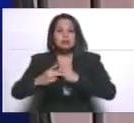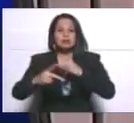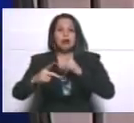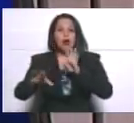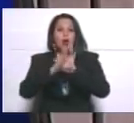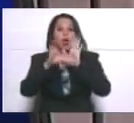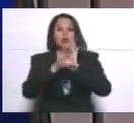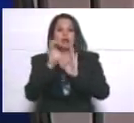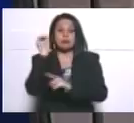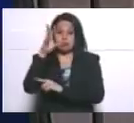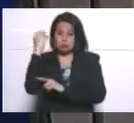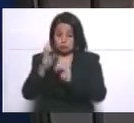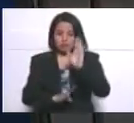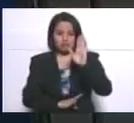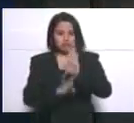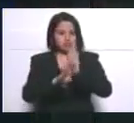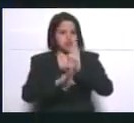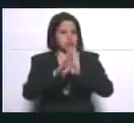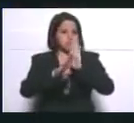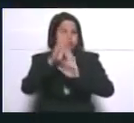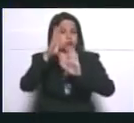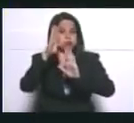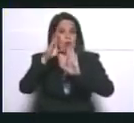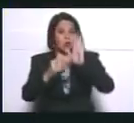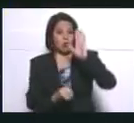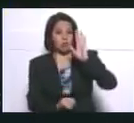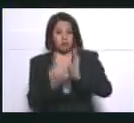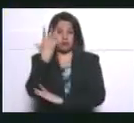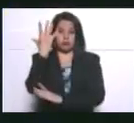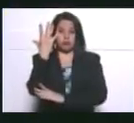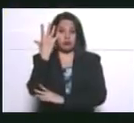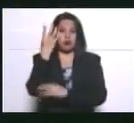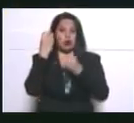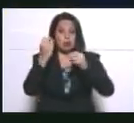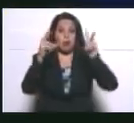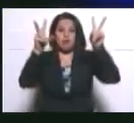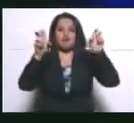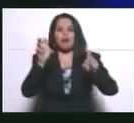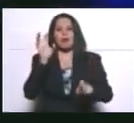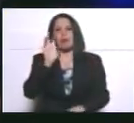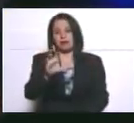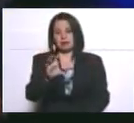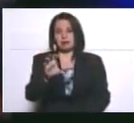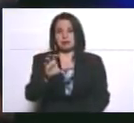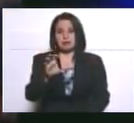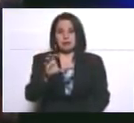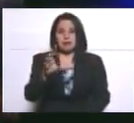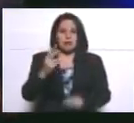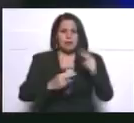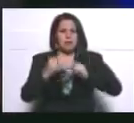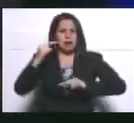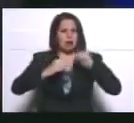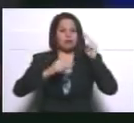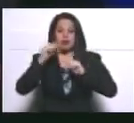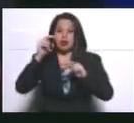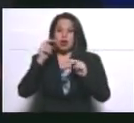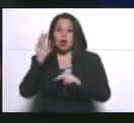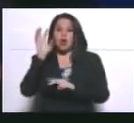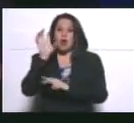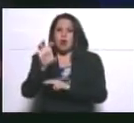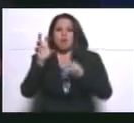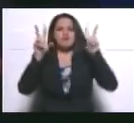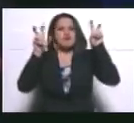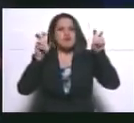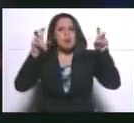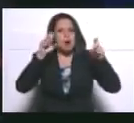constituyente que se desarrolla para fundar la nueva patria, mm, para construir la nueva sociedad.